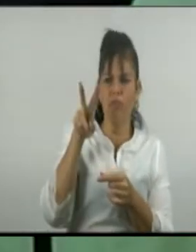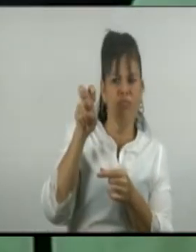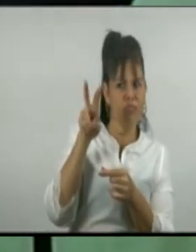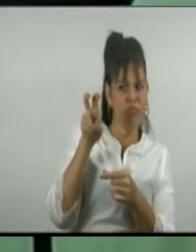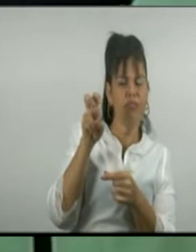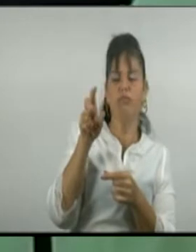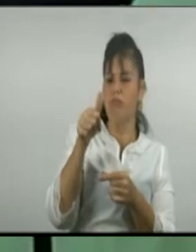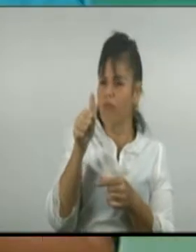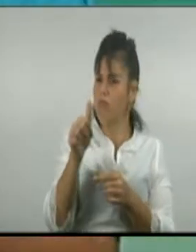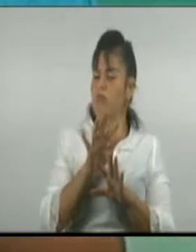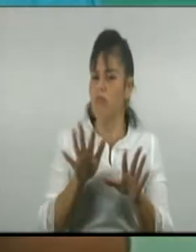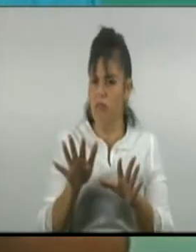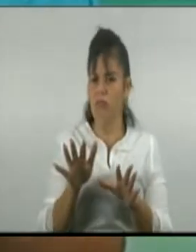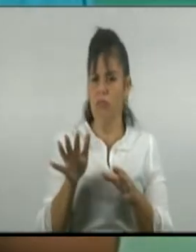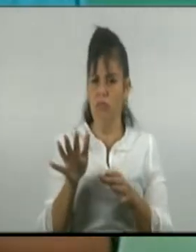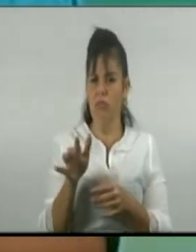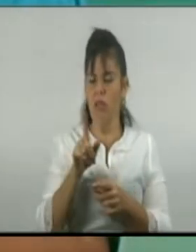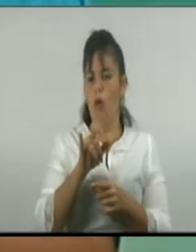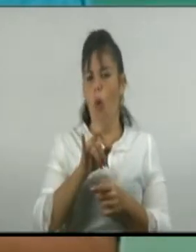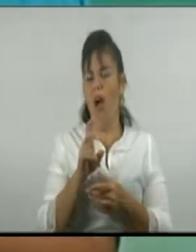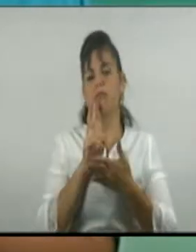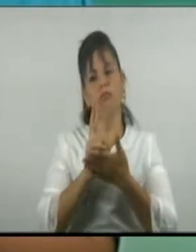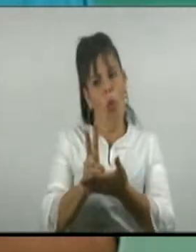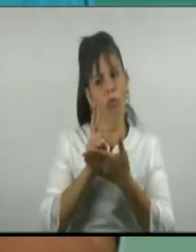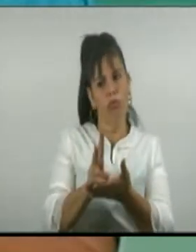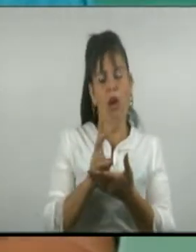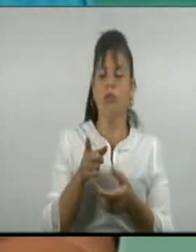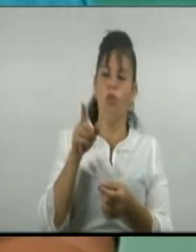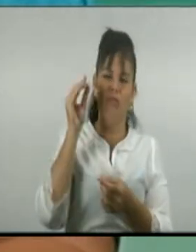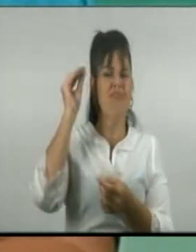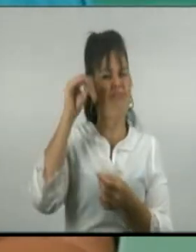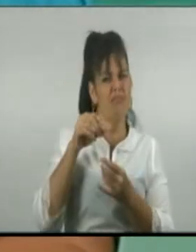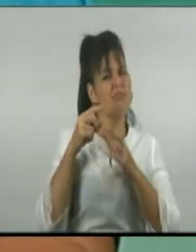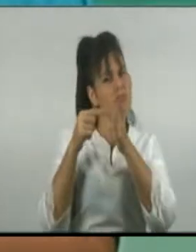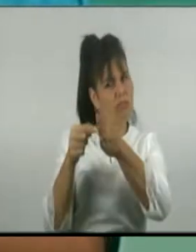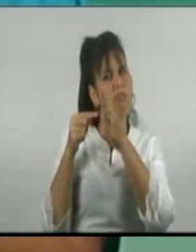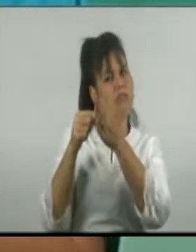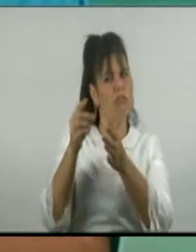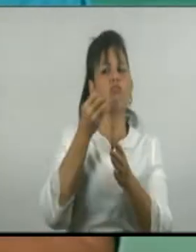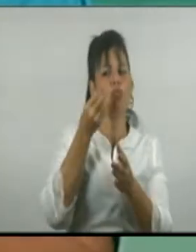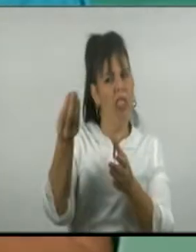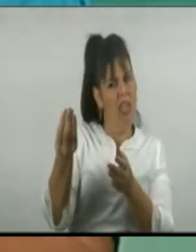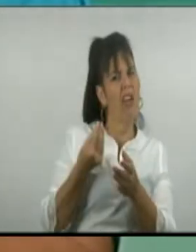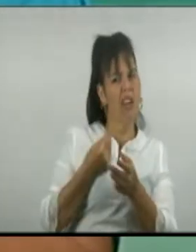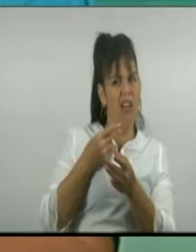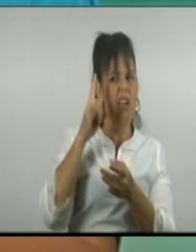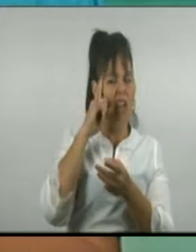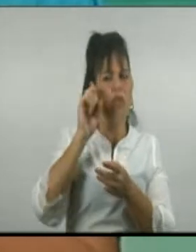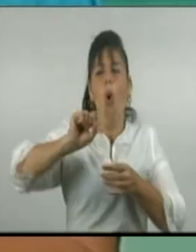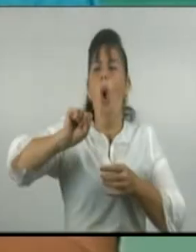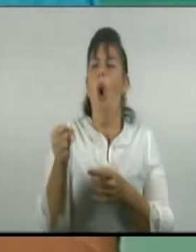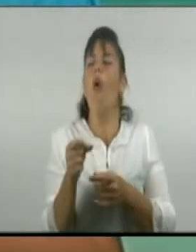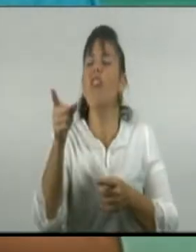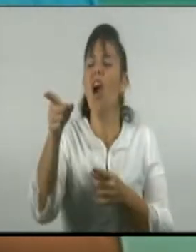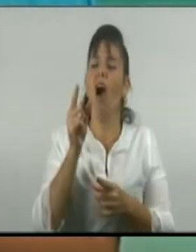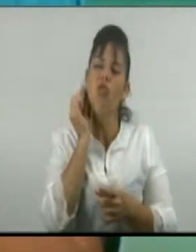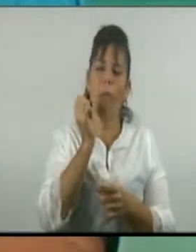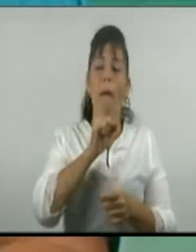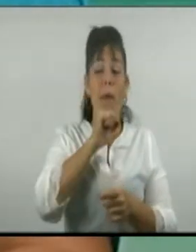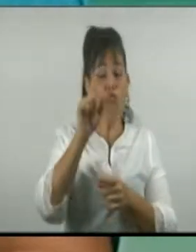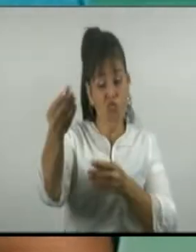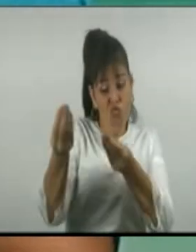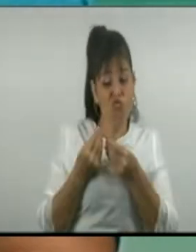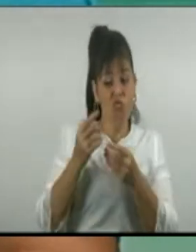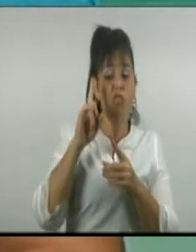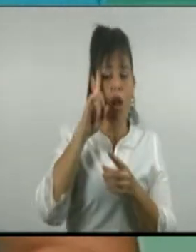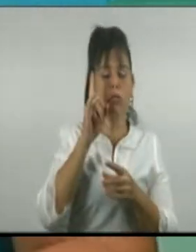sobre todo es una cuestión de voluntariedad de convencimiento no es nada obligatorio no es nada impuesto hay que hacerlo también con